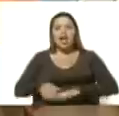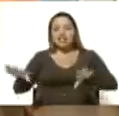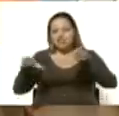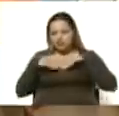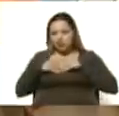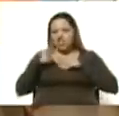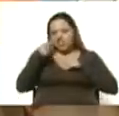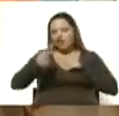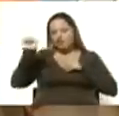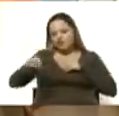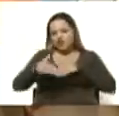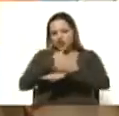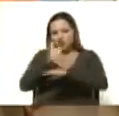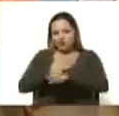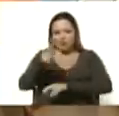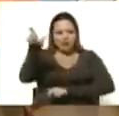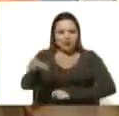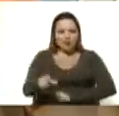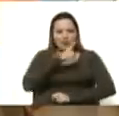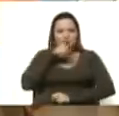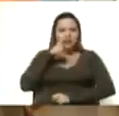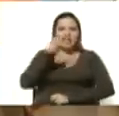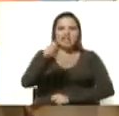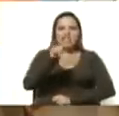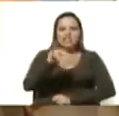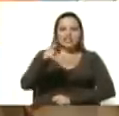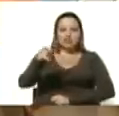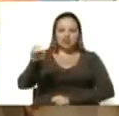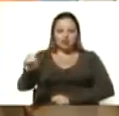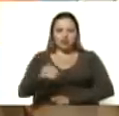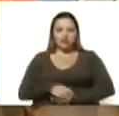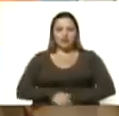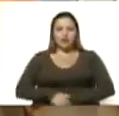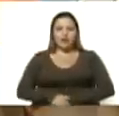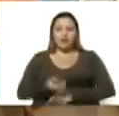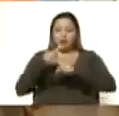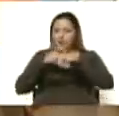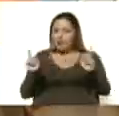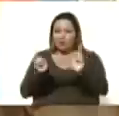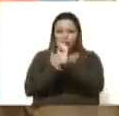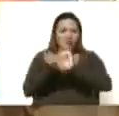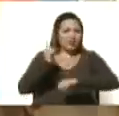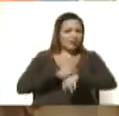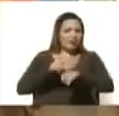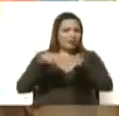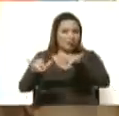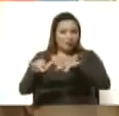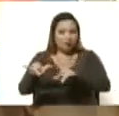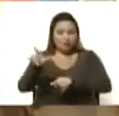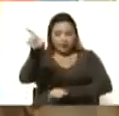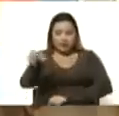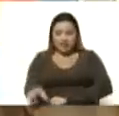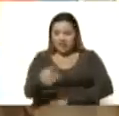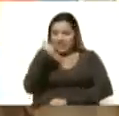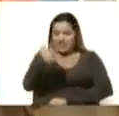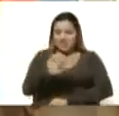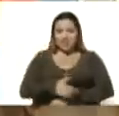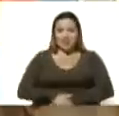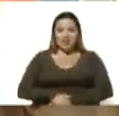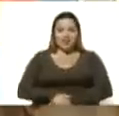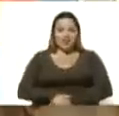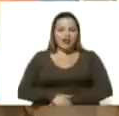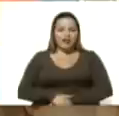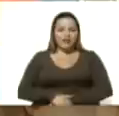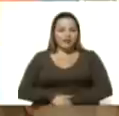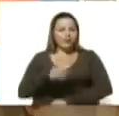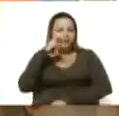admitió los hechos, Tito Viloria. Pero hasta hace poco él refería nada más y nada menos, vean lo